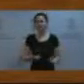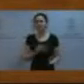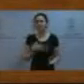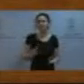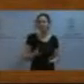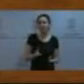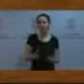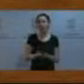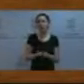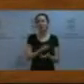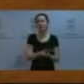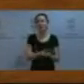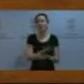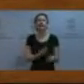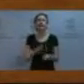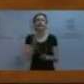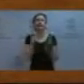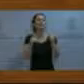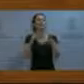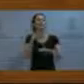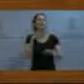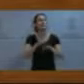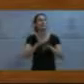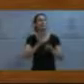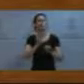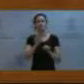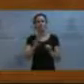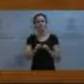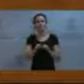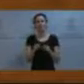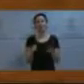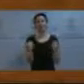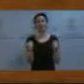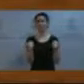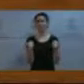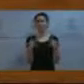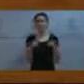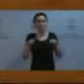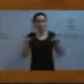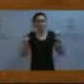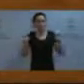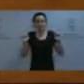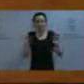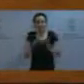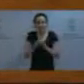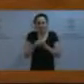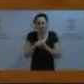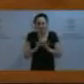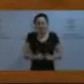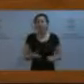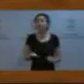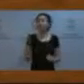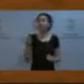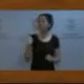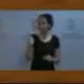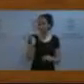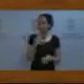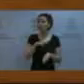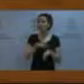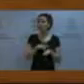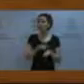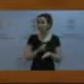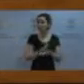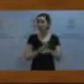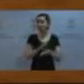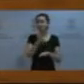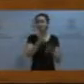constantemente se refieran a la crisis como excusa para eludir la responsabilidad que tienen. El pasado lunes, sin ir más lejos, el consejero de